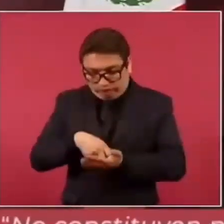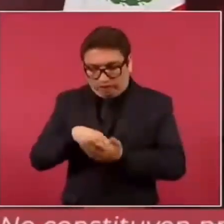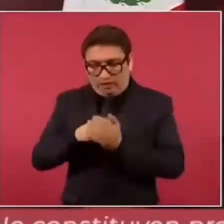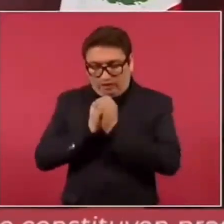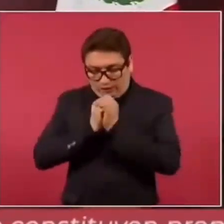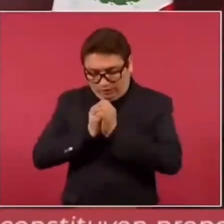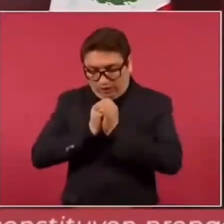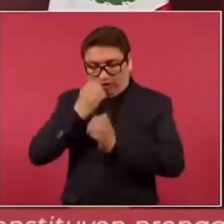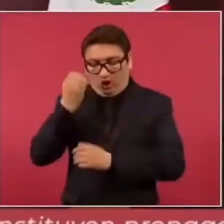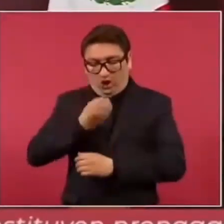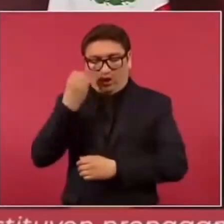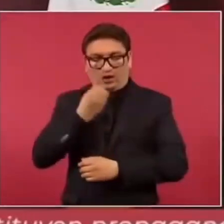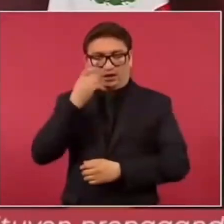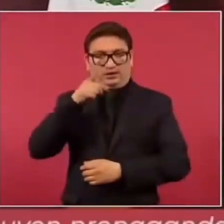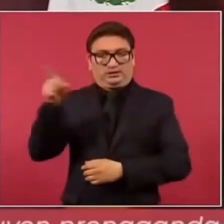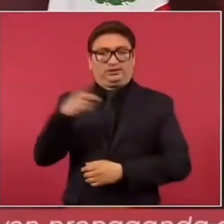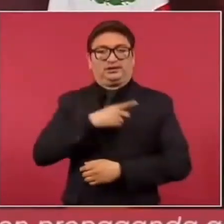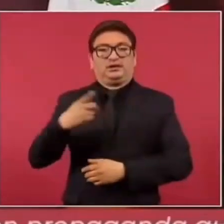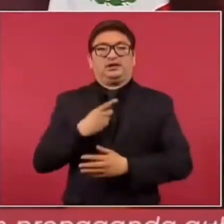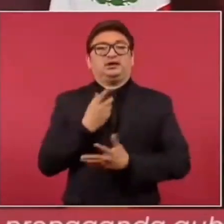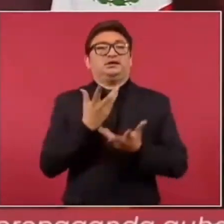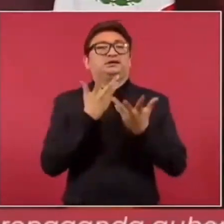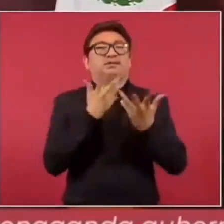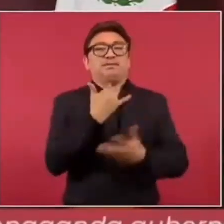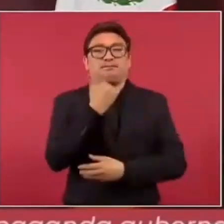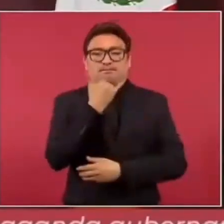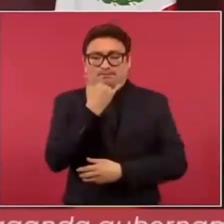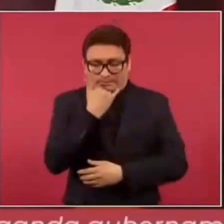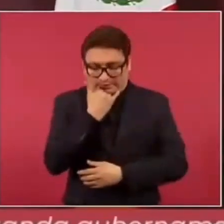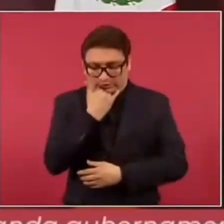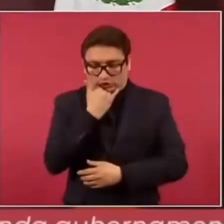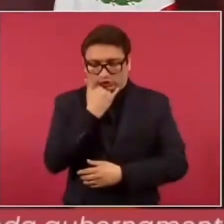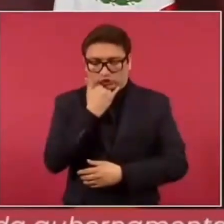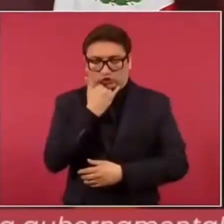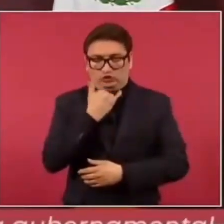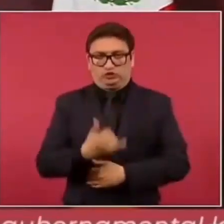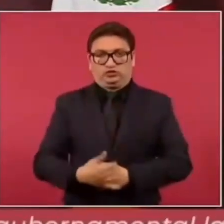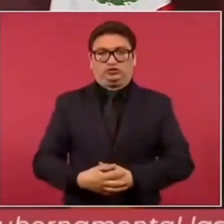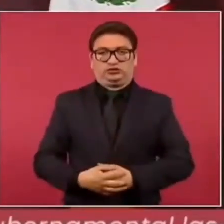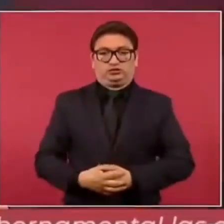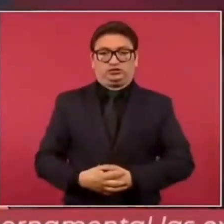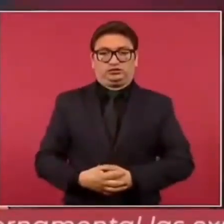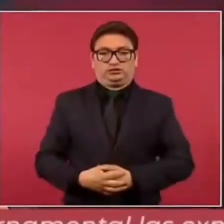orando y pidiendo perdón.